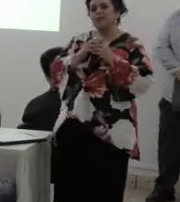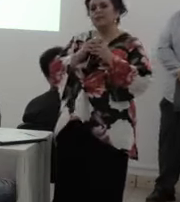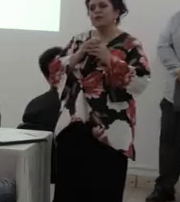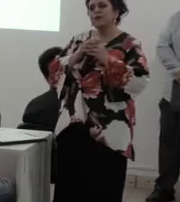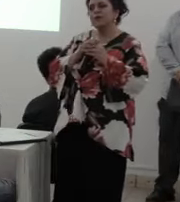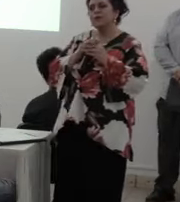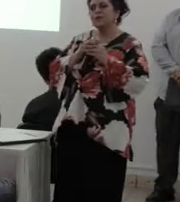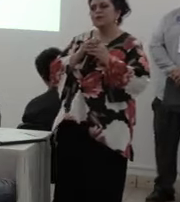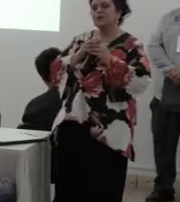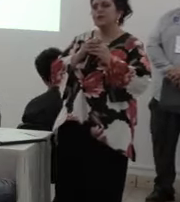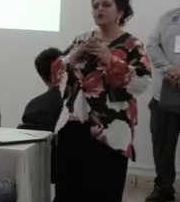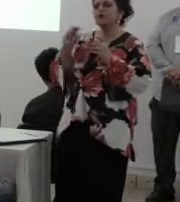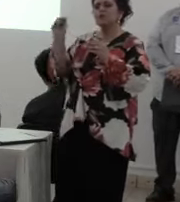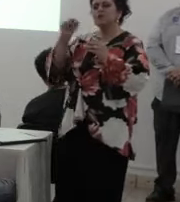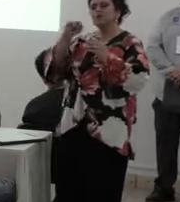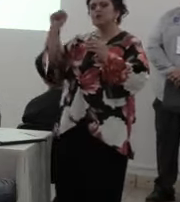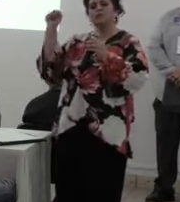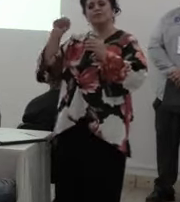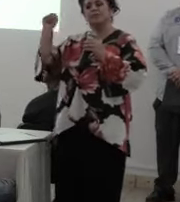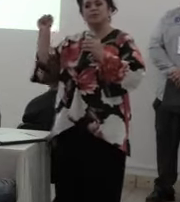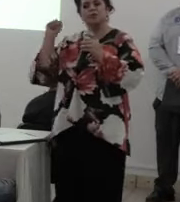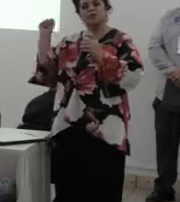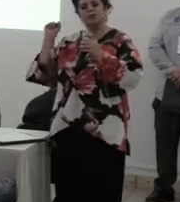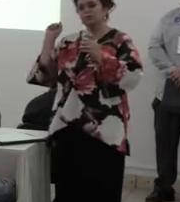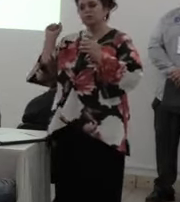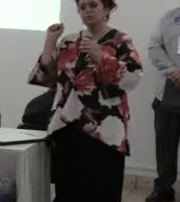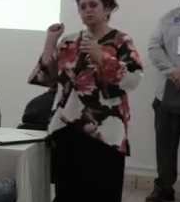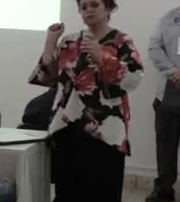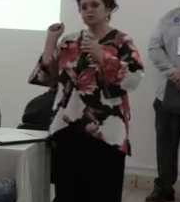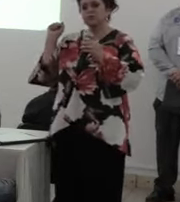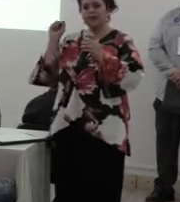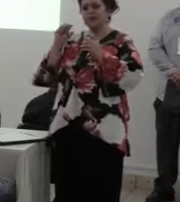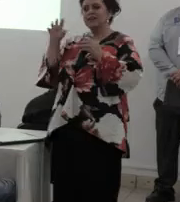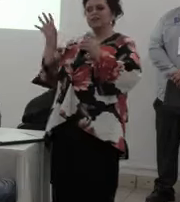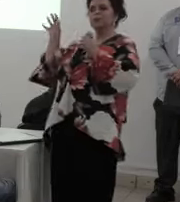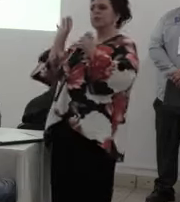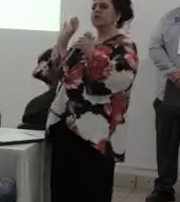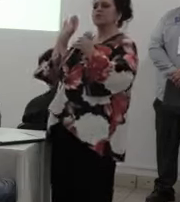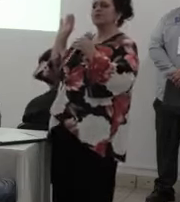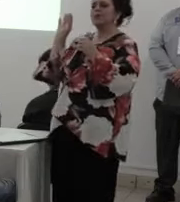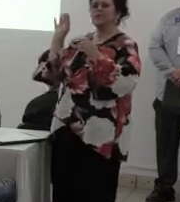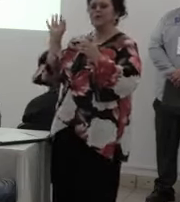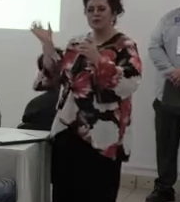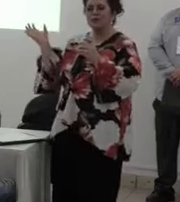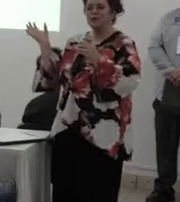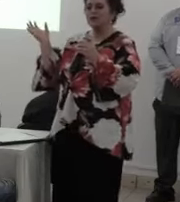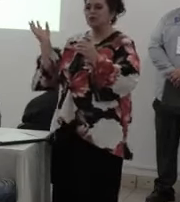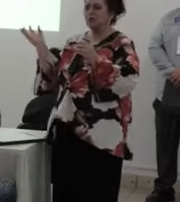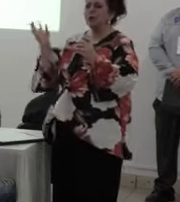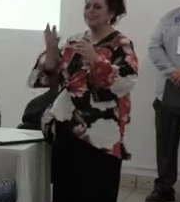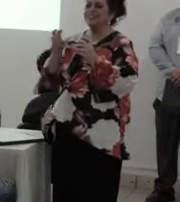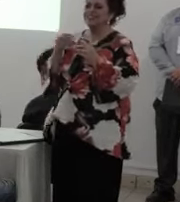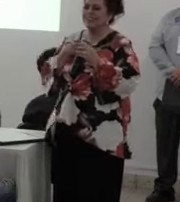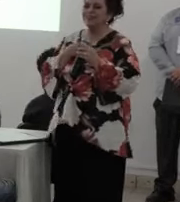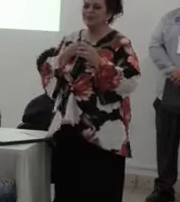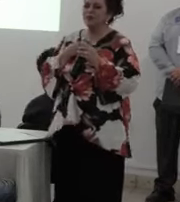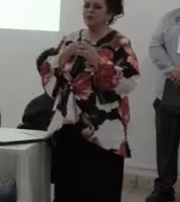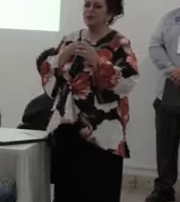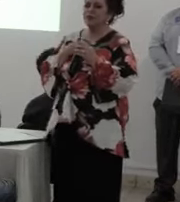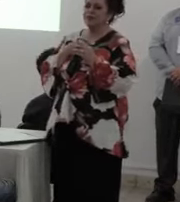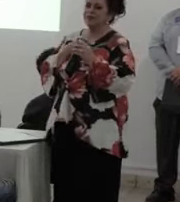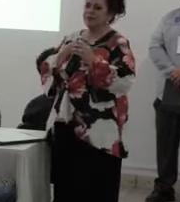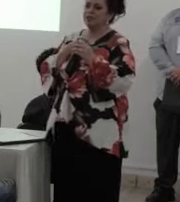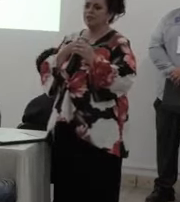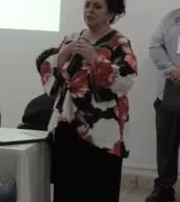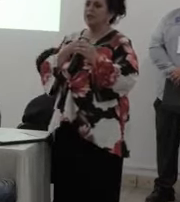los planes de gobierno no se pueden construir desde un escritorio, imaginando proyectos que no son pertinentes con